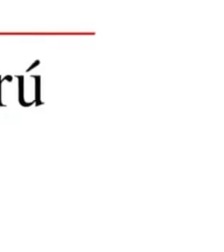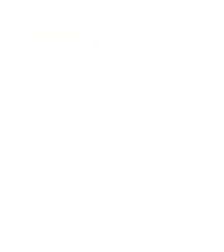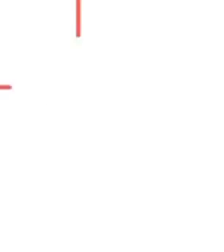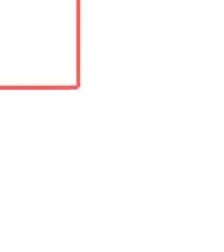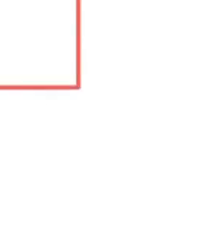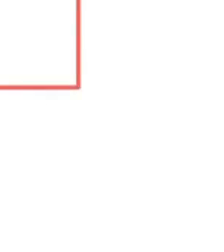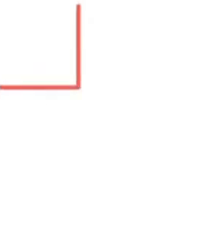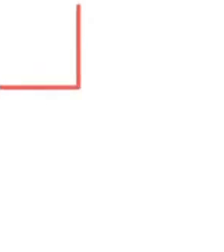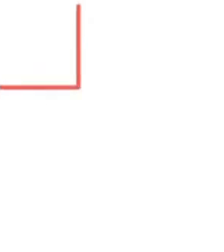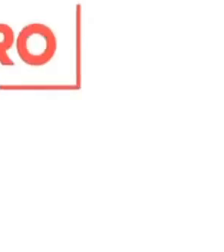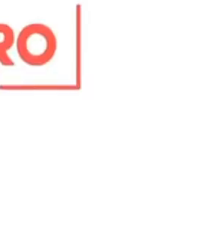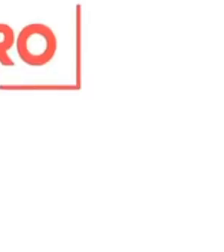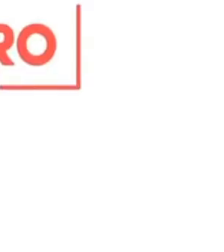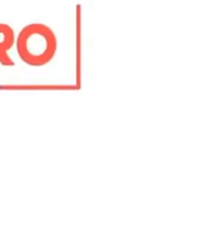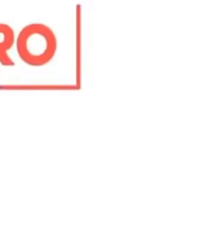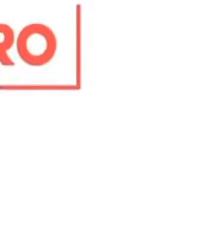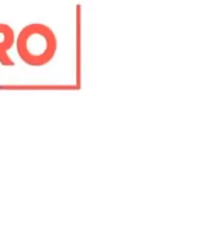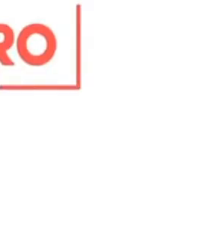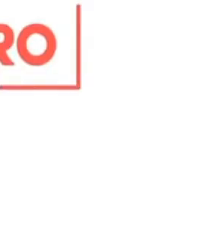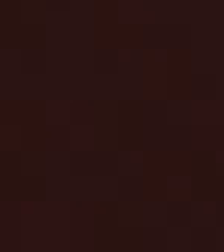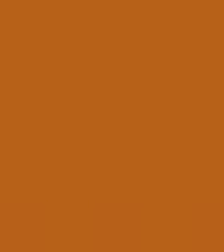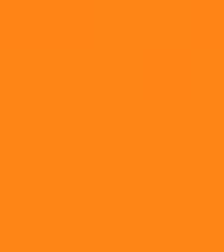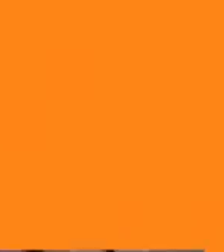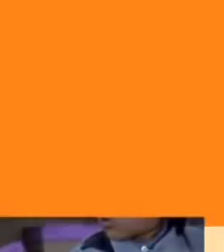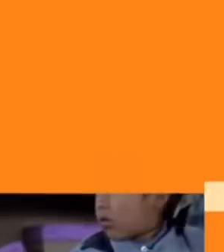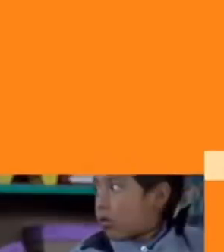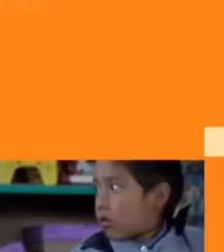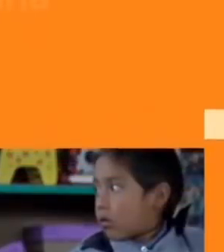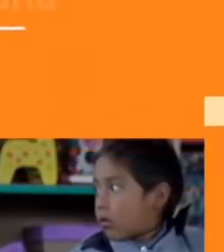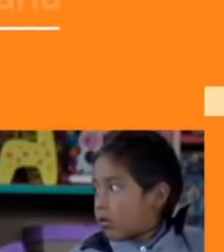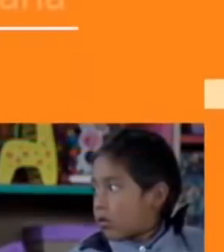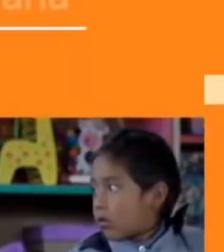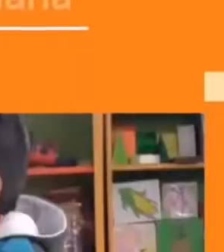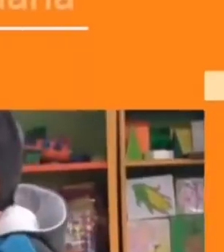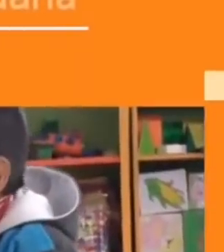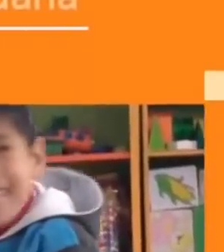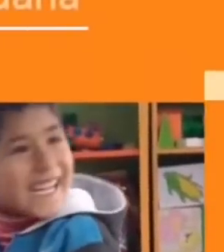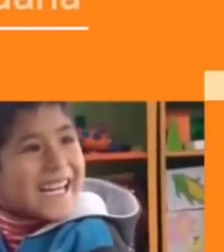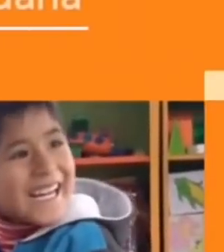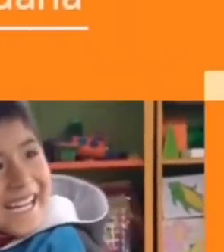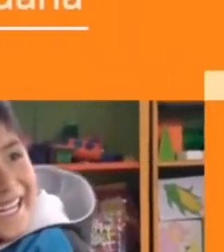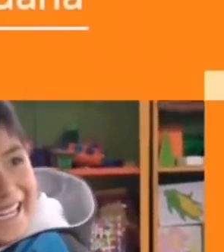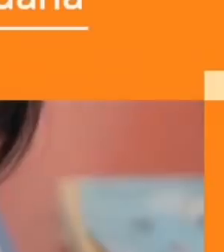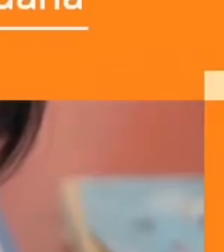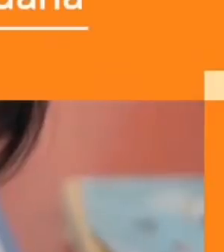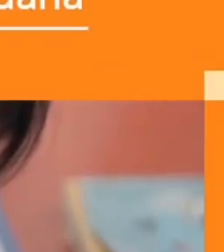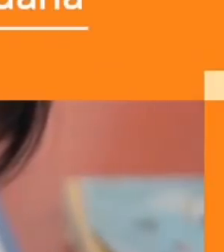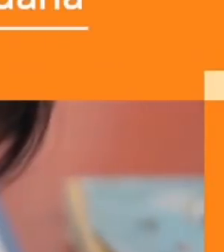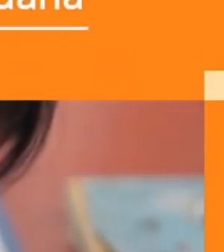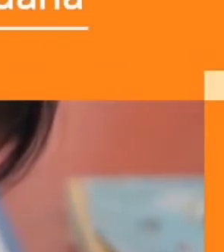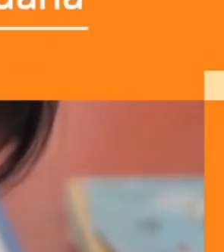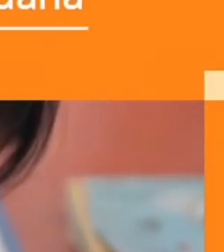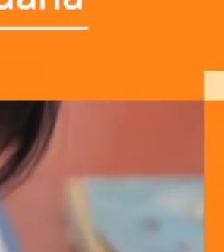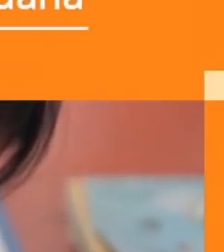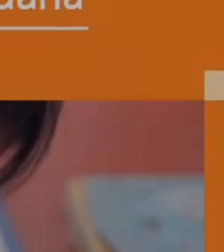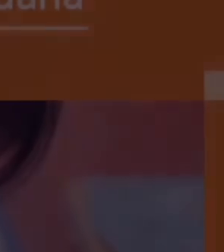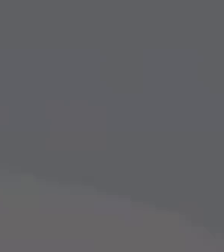Gobierno del Perú. El Perú primero. Estamos viendo Aprendo en Casa,